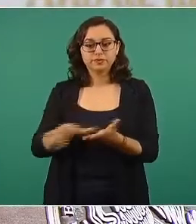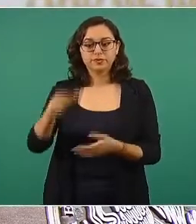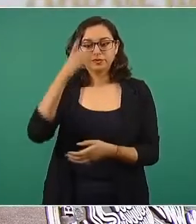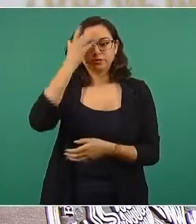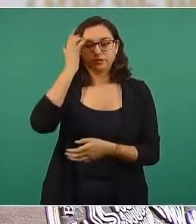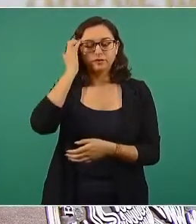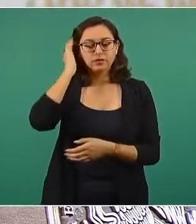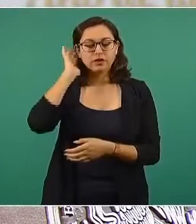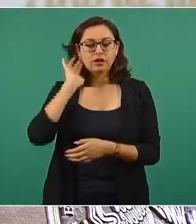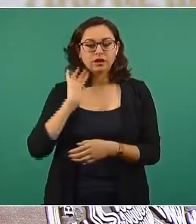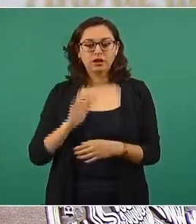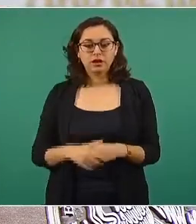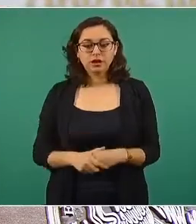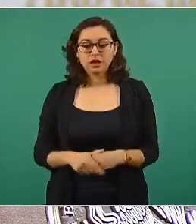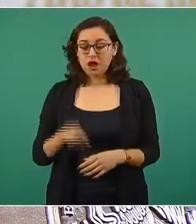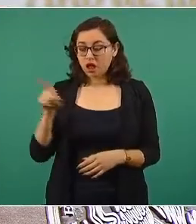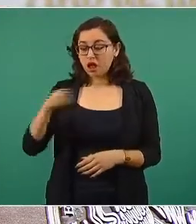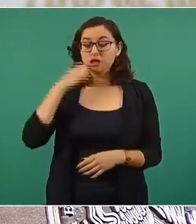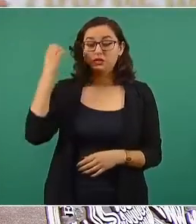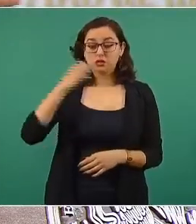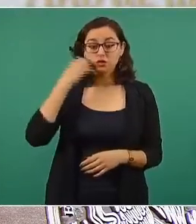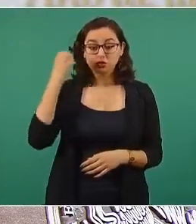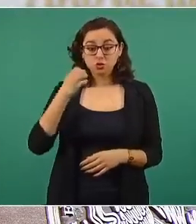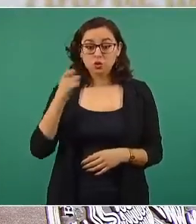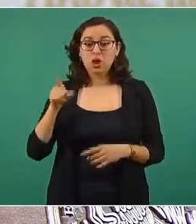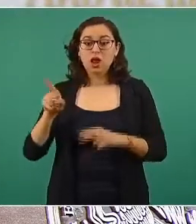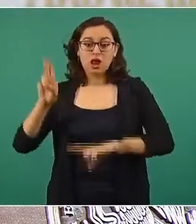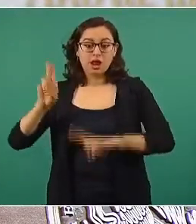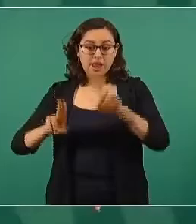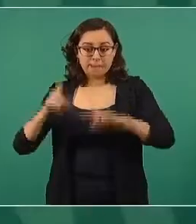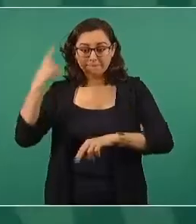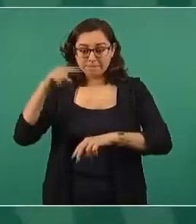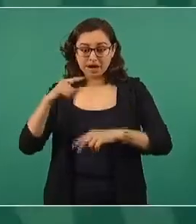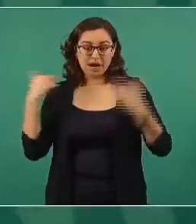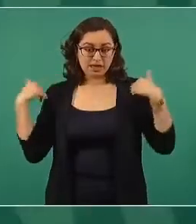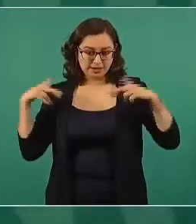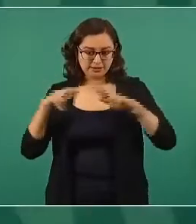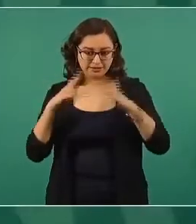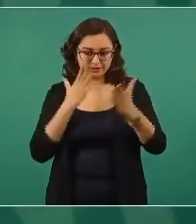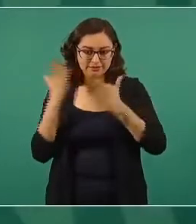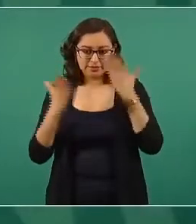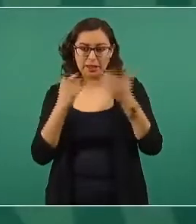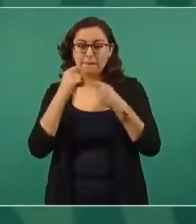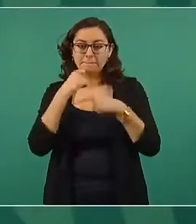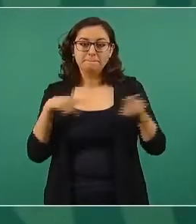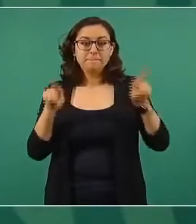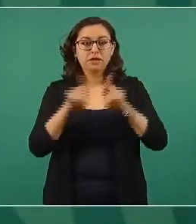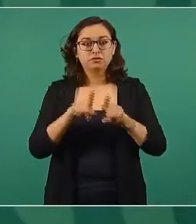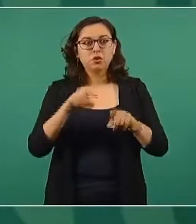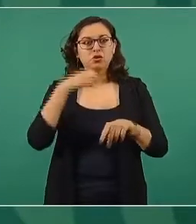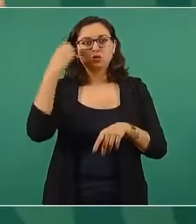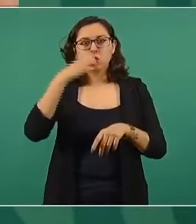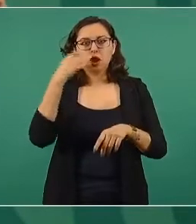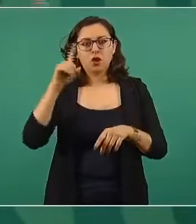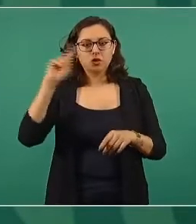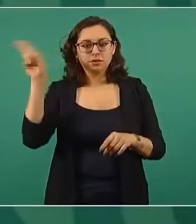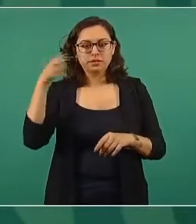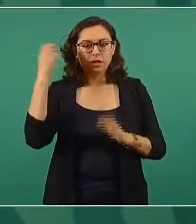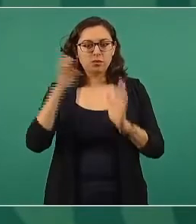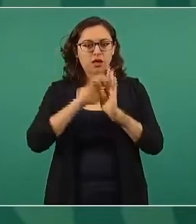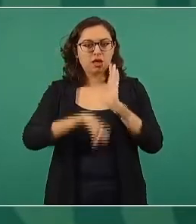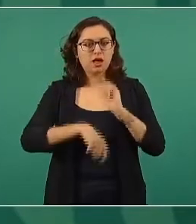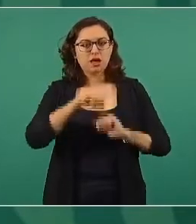Tanto en el caso de las normales como en escuelas como Chapingo, donde